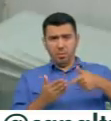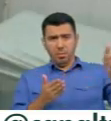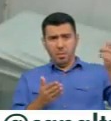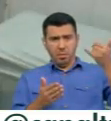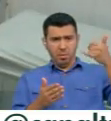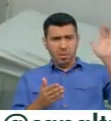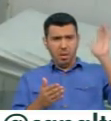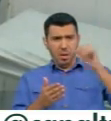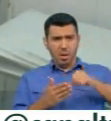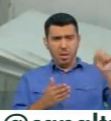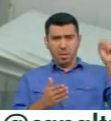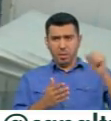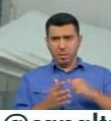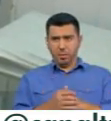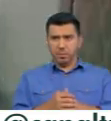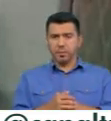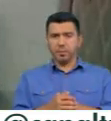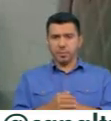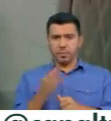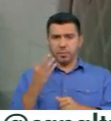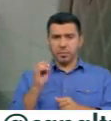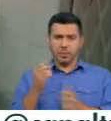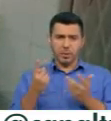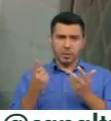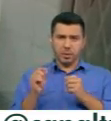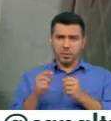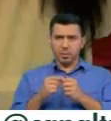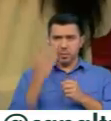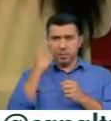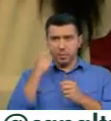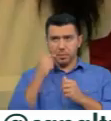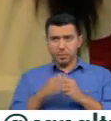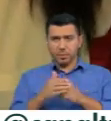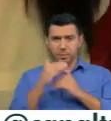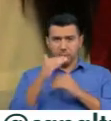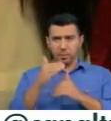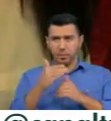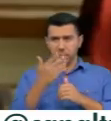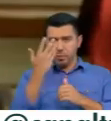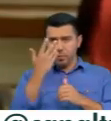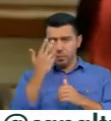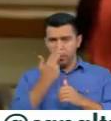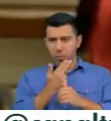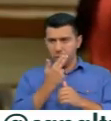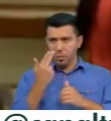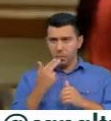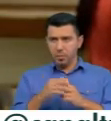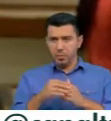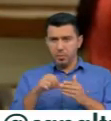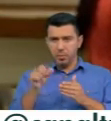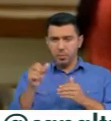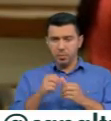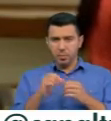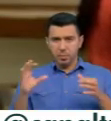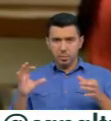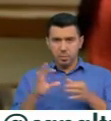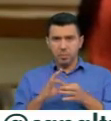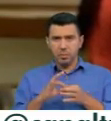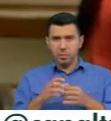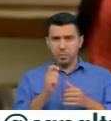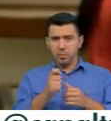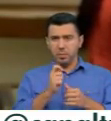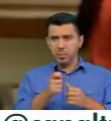giro de 30 a 60 días es el plazo para cumplir con estos compromisos los convenios o los acuerdos de pago